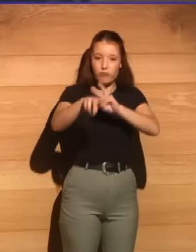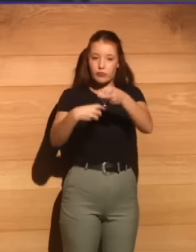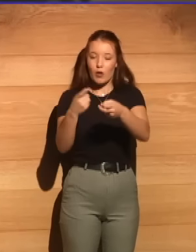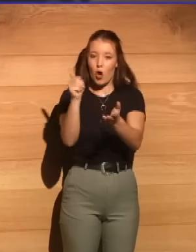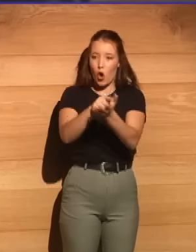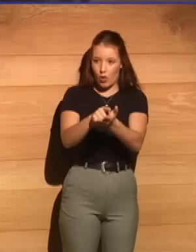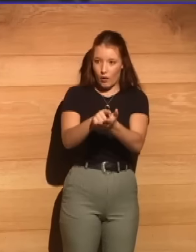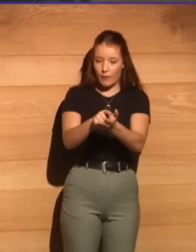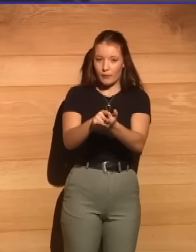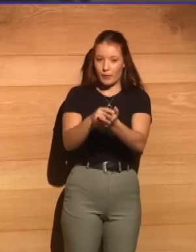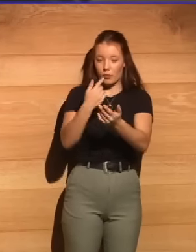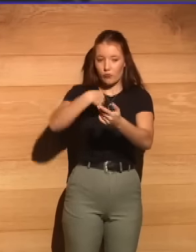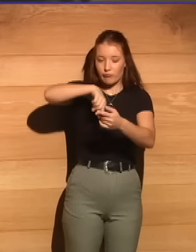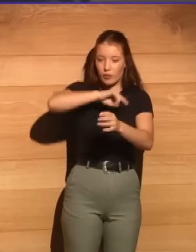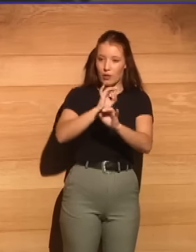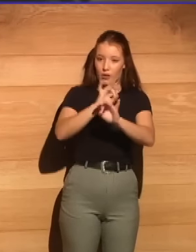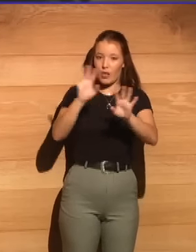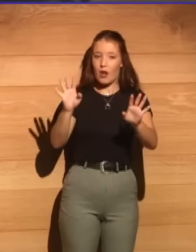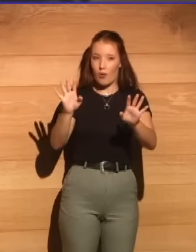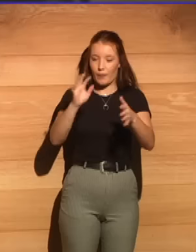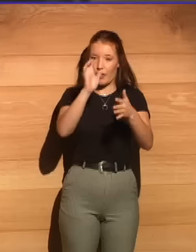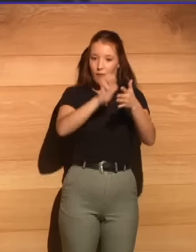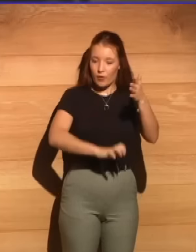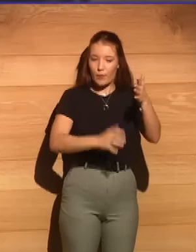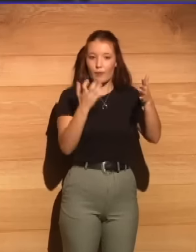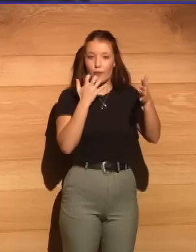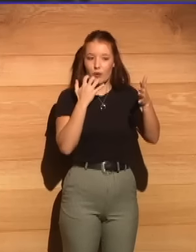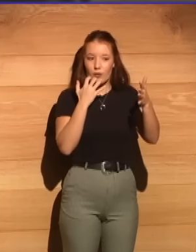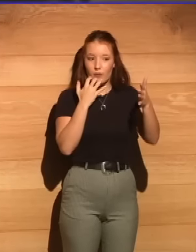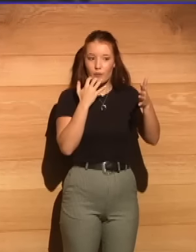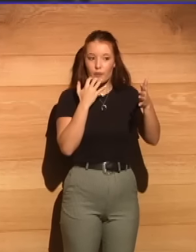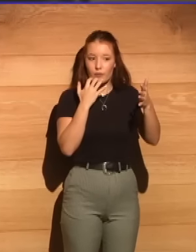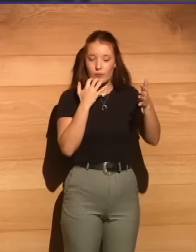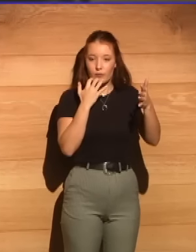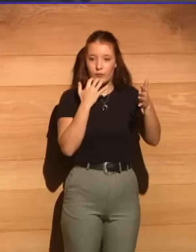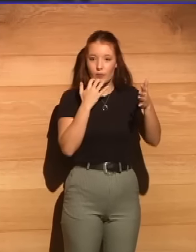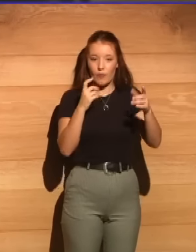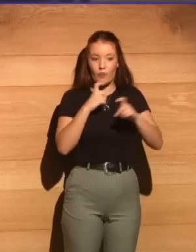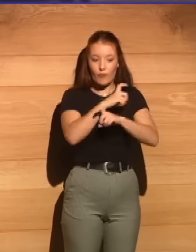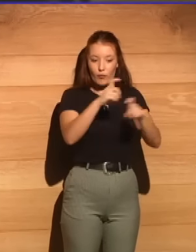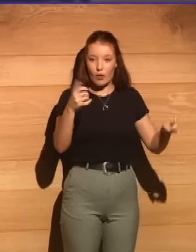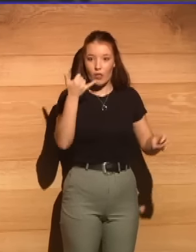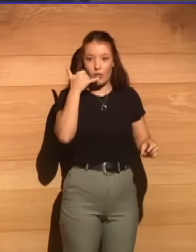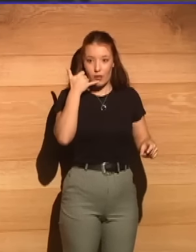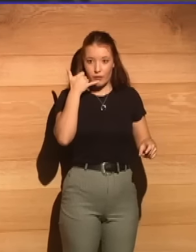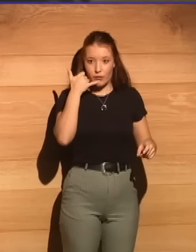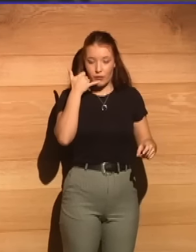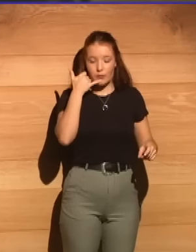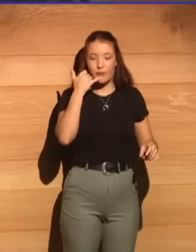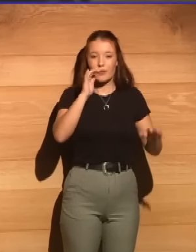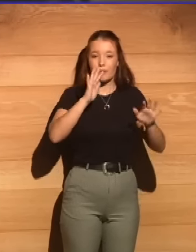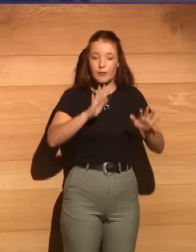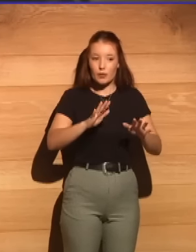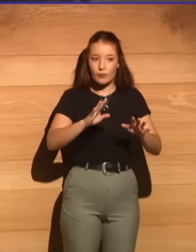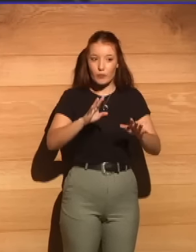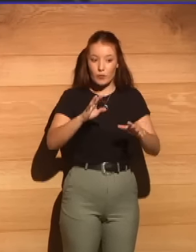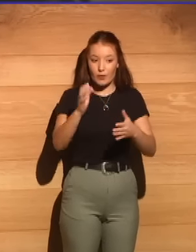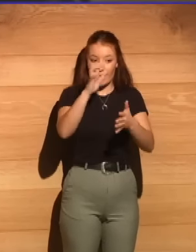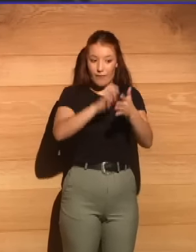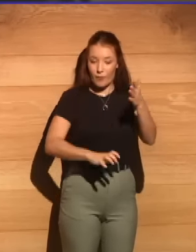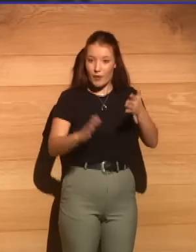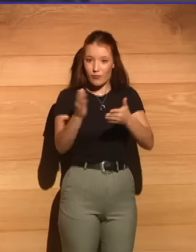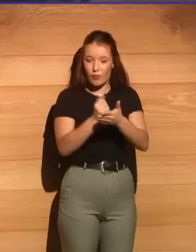y hay varios informes, por ejemplo, les di aquí de Fundación Telefónica, pero DESI, todos hablan de